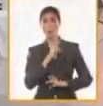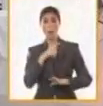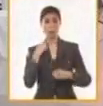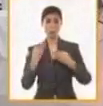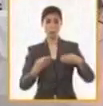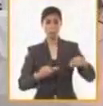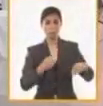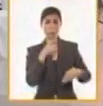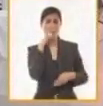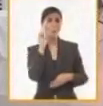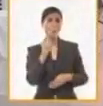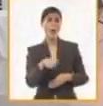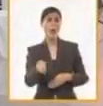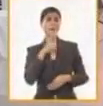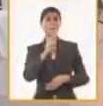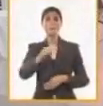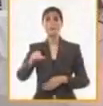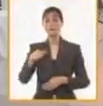falta de voluntad